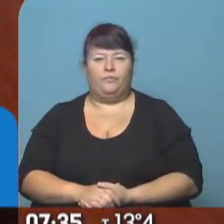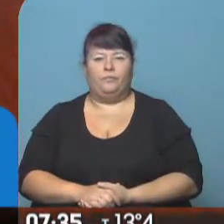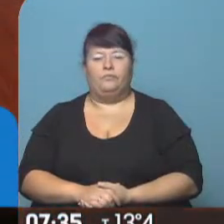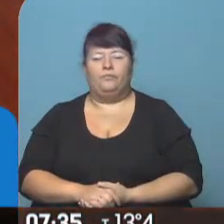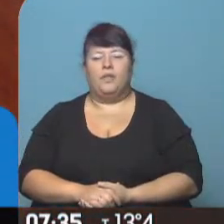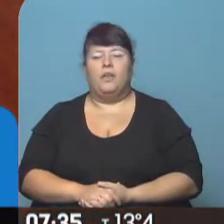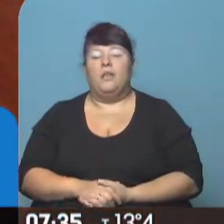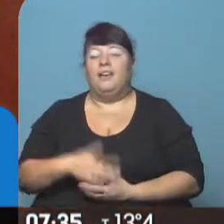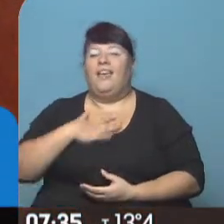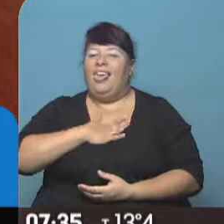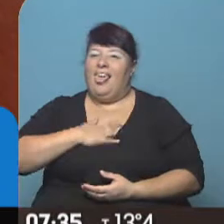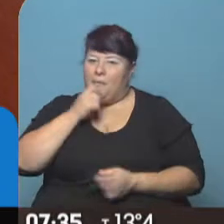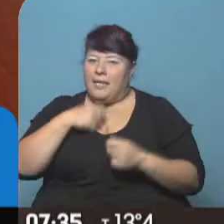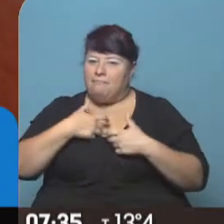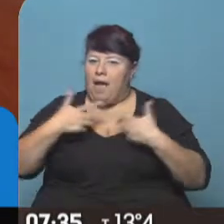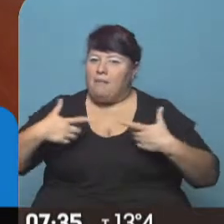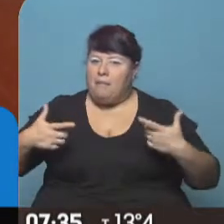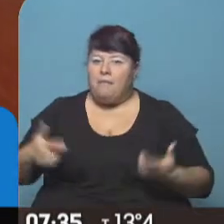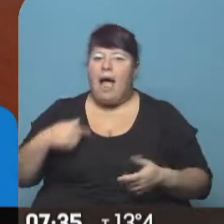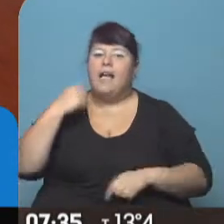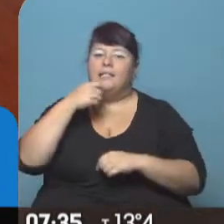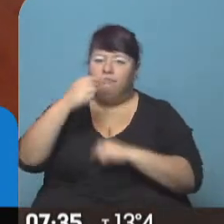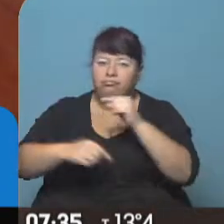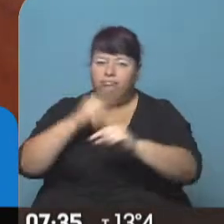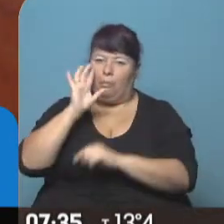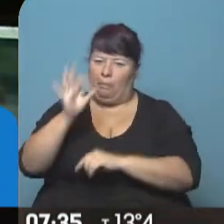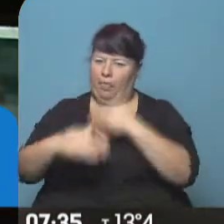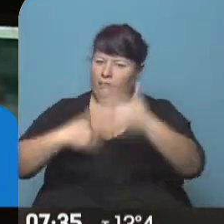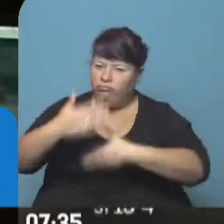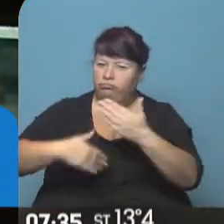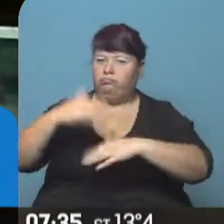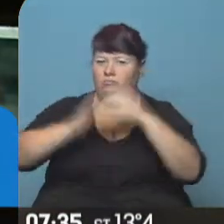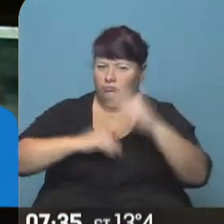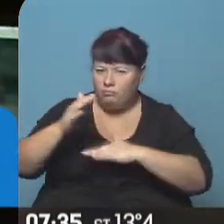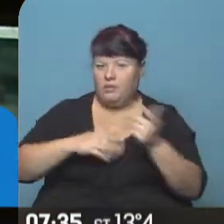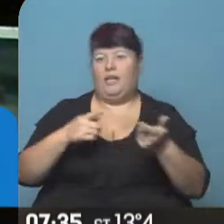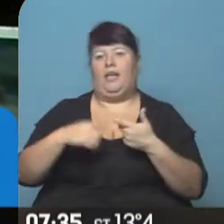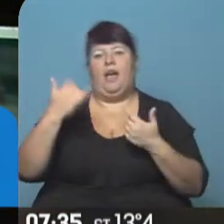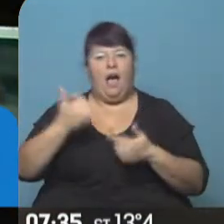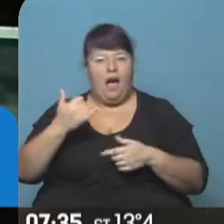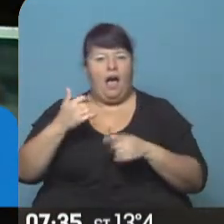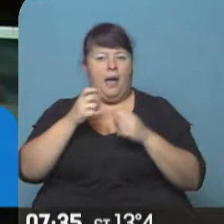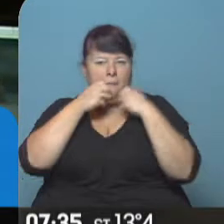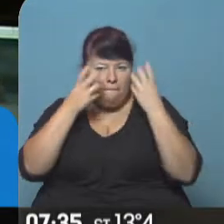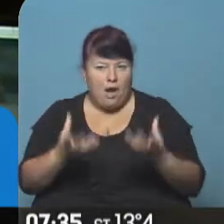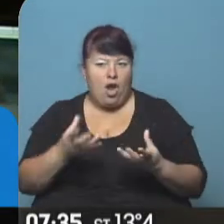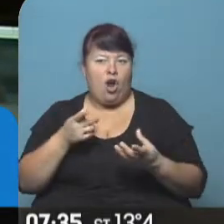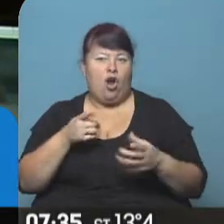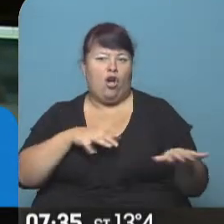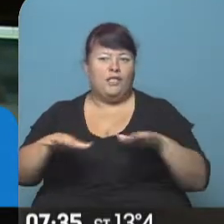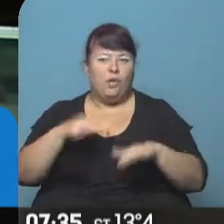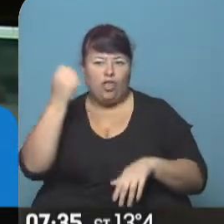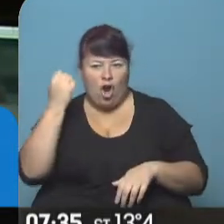Y la sensación es que cada día somos más. Entonces cada día que pasa se ve que avanzan las obras, que sigue mejorando la